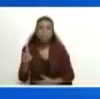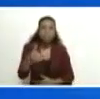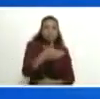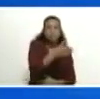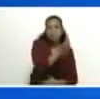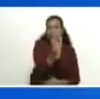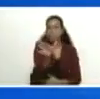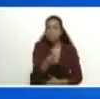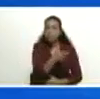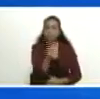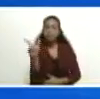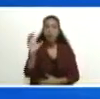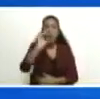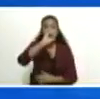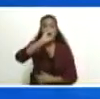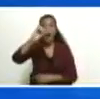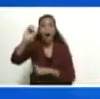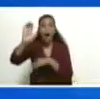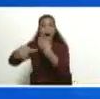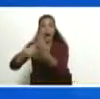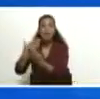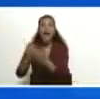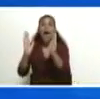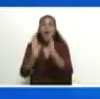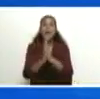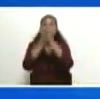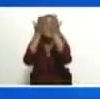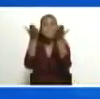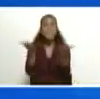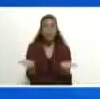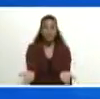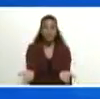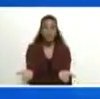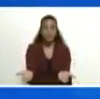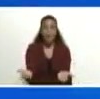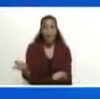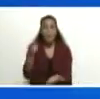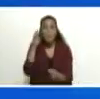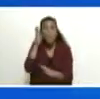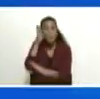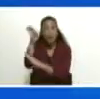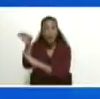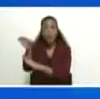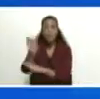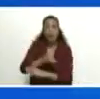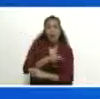costa, la costa oriente, y llegamos a Cumaná. Nos vamos para Cumaná,